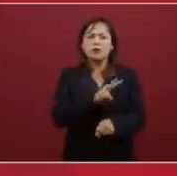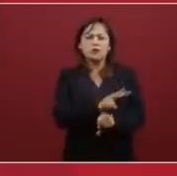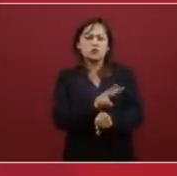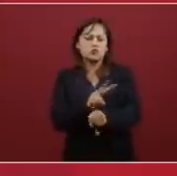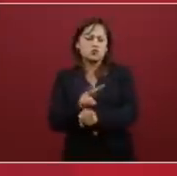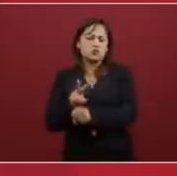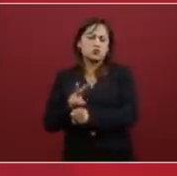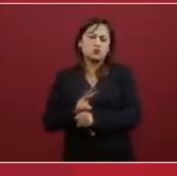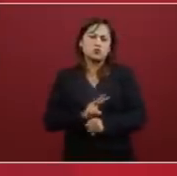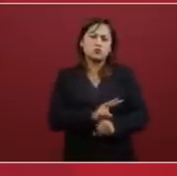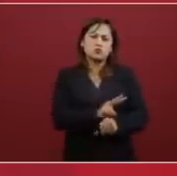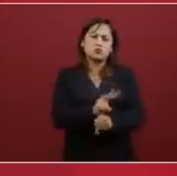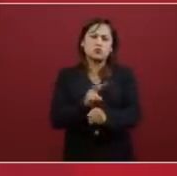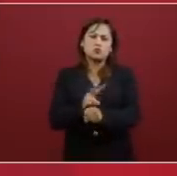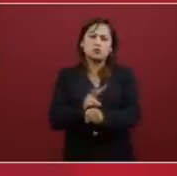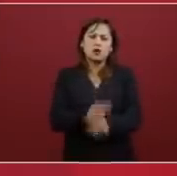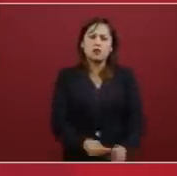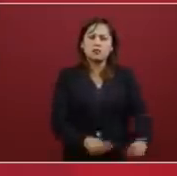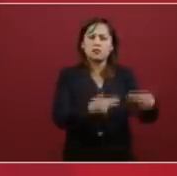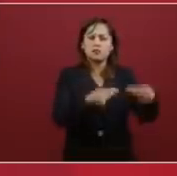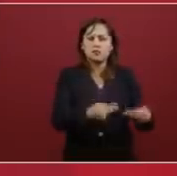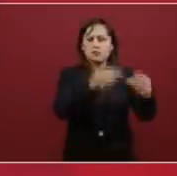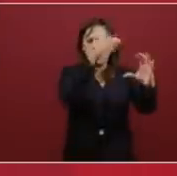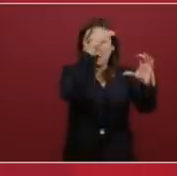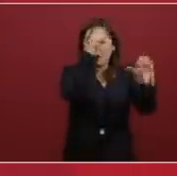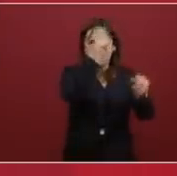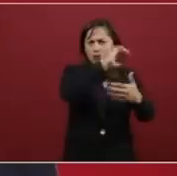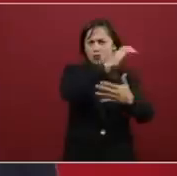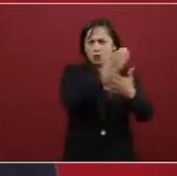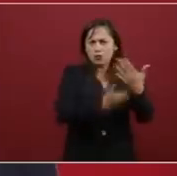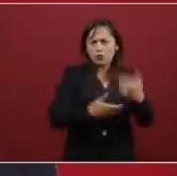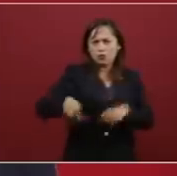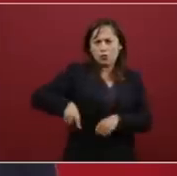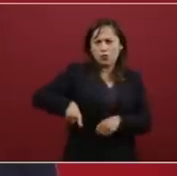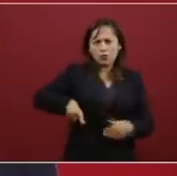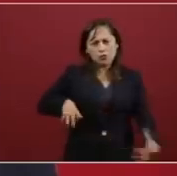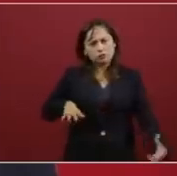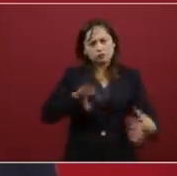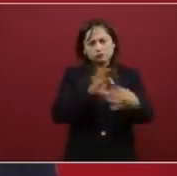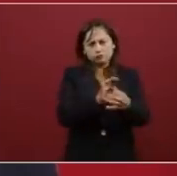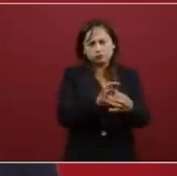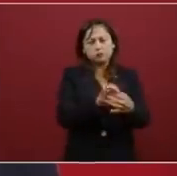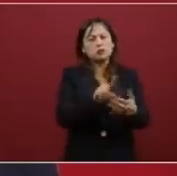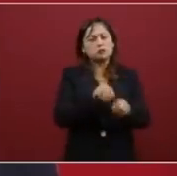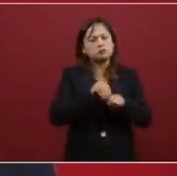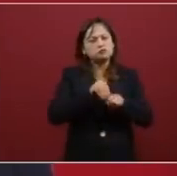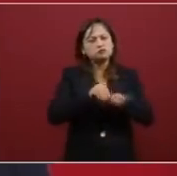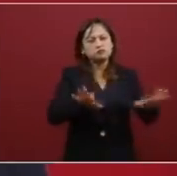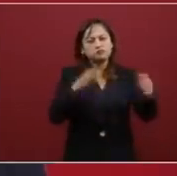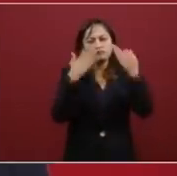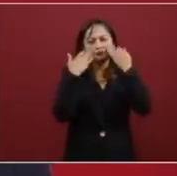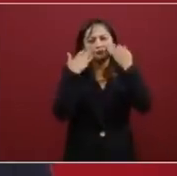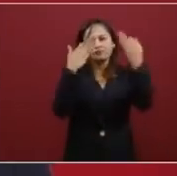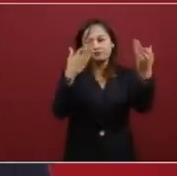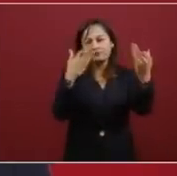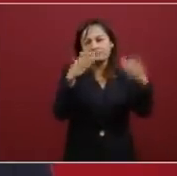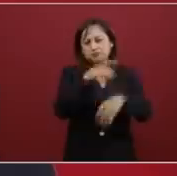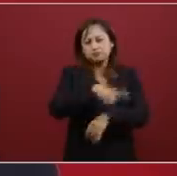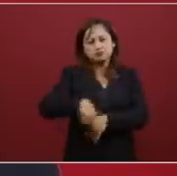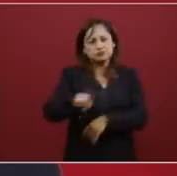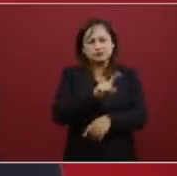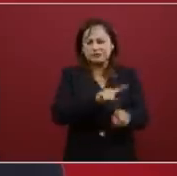que las adquisiciones del gobierno se hagan con transparencia y con honestidad en todos los casos.